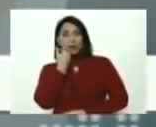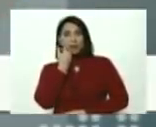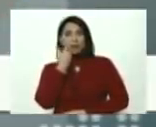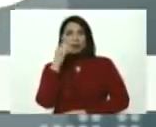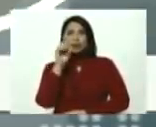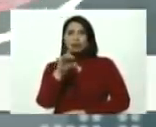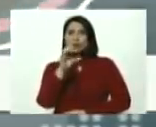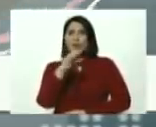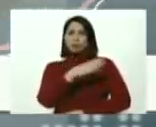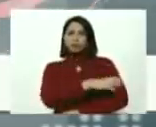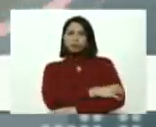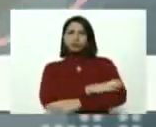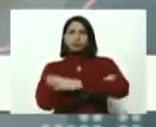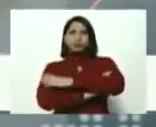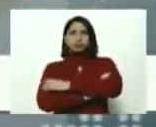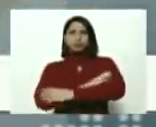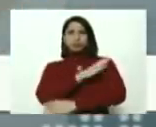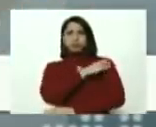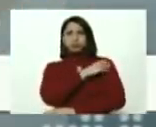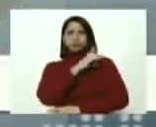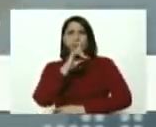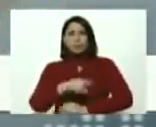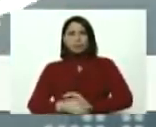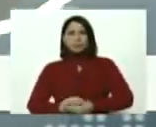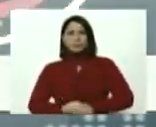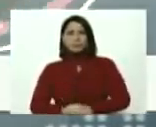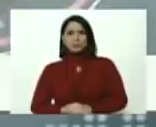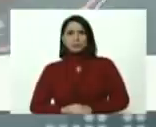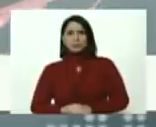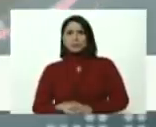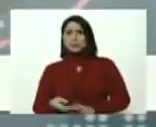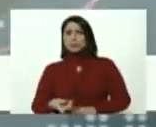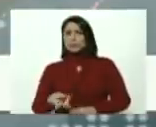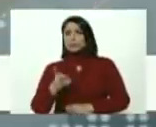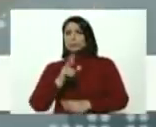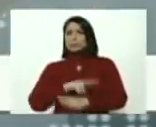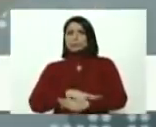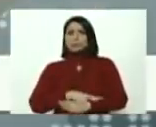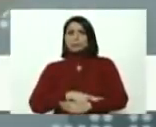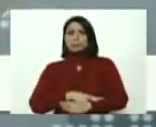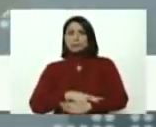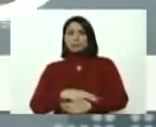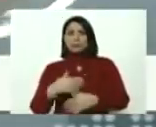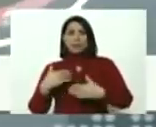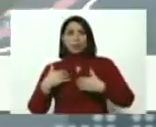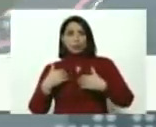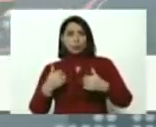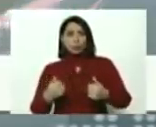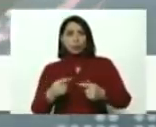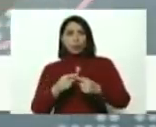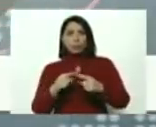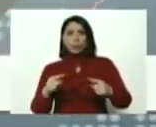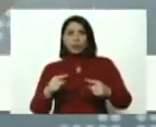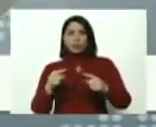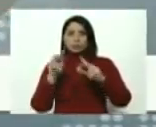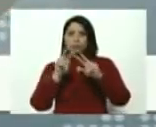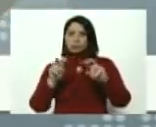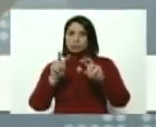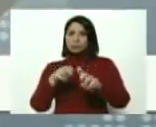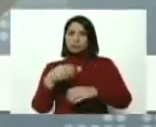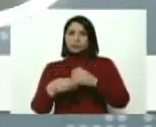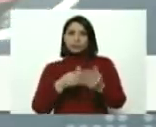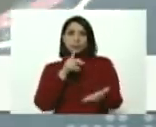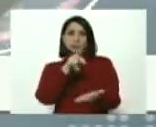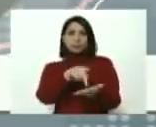en el tórax, que en principio se atribuyó a su condición cardíaca previa, pero en la evaluación que se le hiciera cuando acudió al